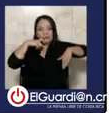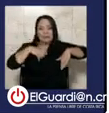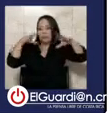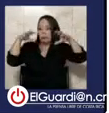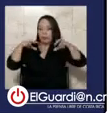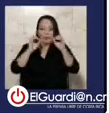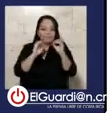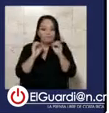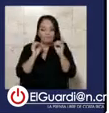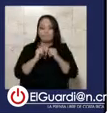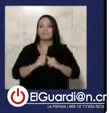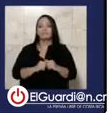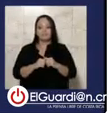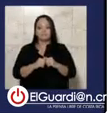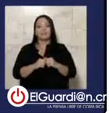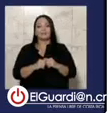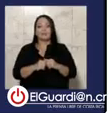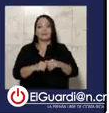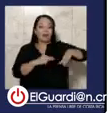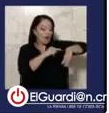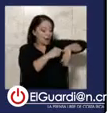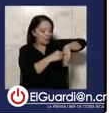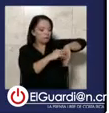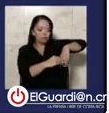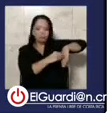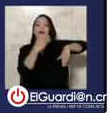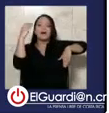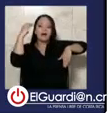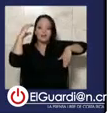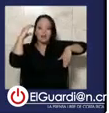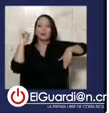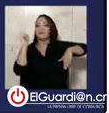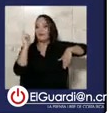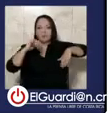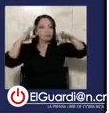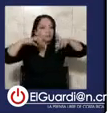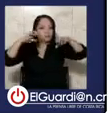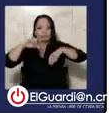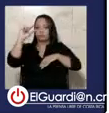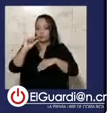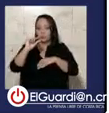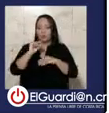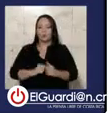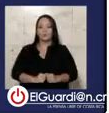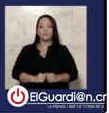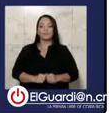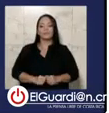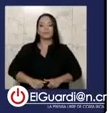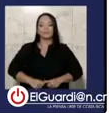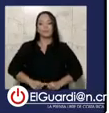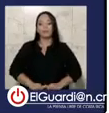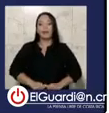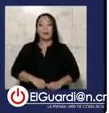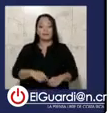país, y en este último mapa incluimos Cartago, que ha tenido un déficit sustantivo en las lluvias. Y el